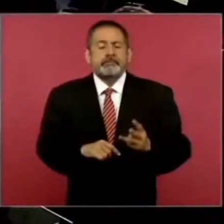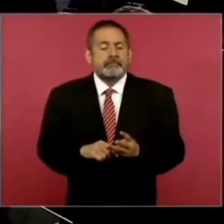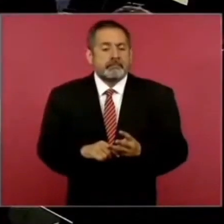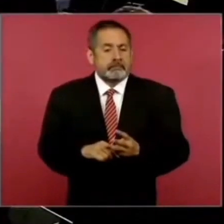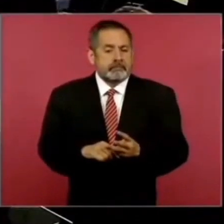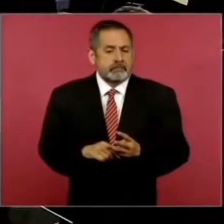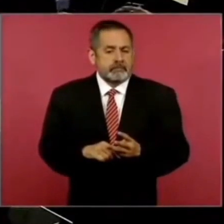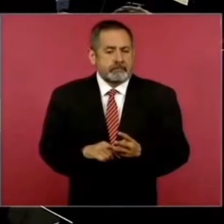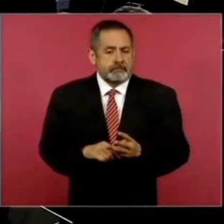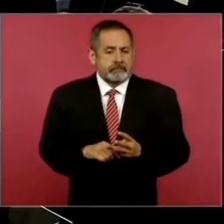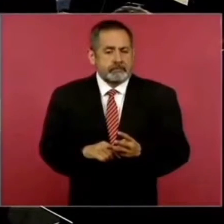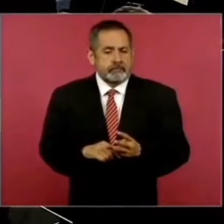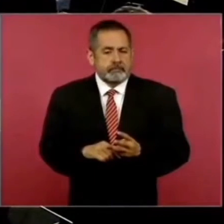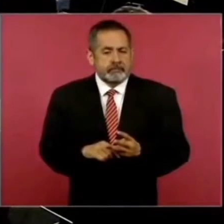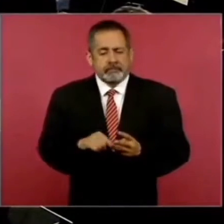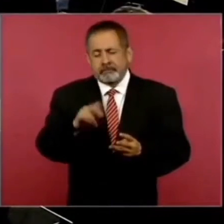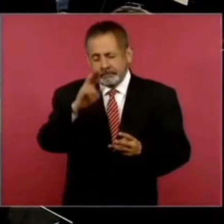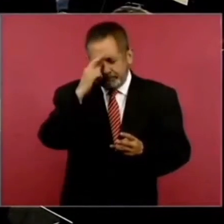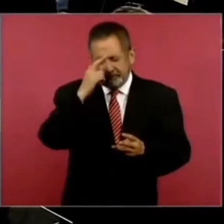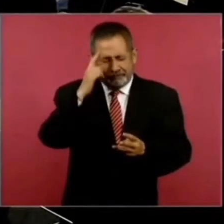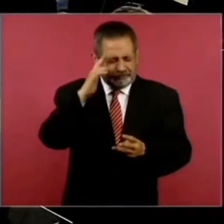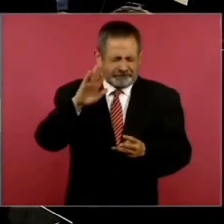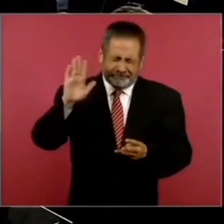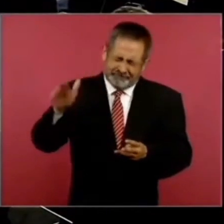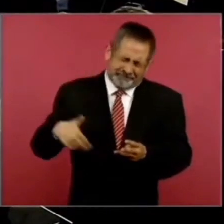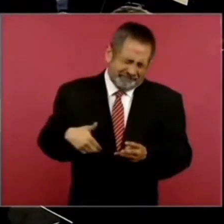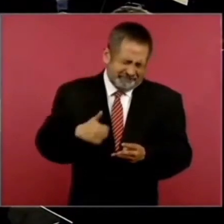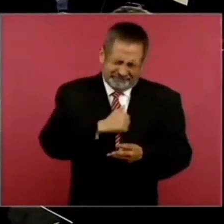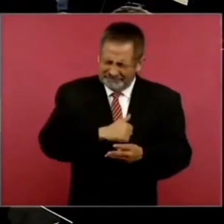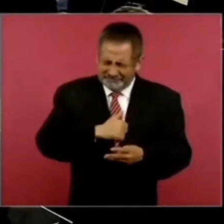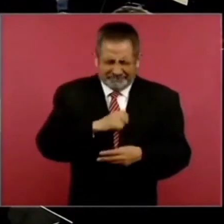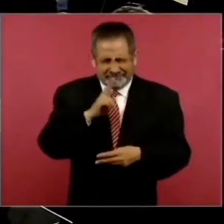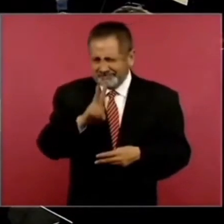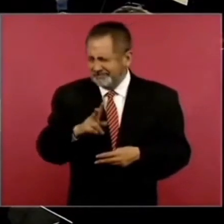hay un accidente lamentable, lamentable, doloroso,